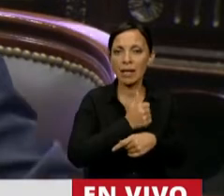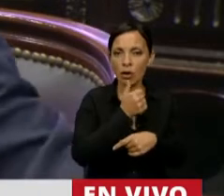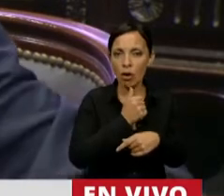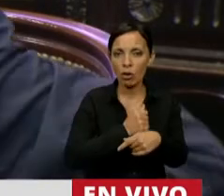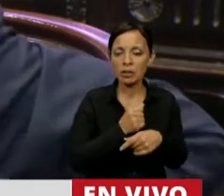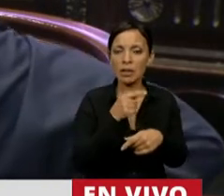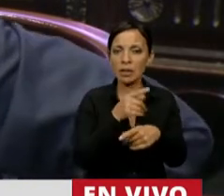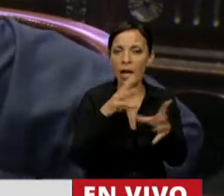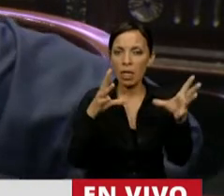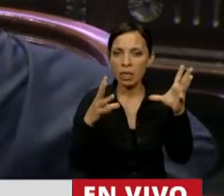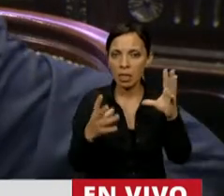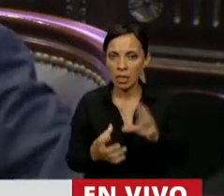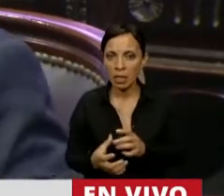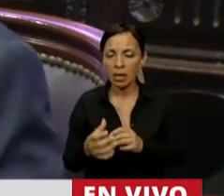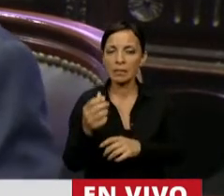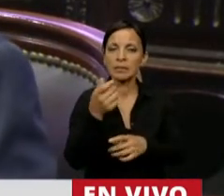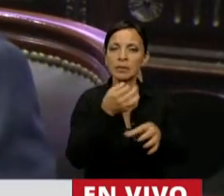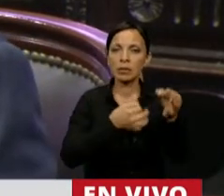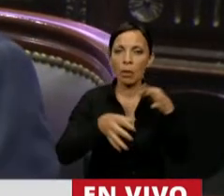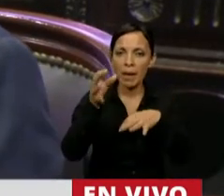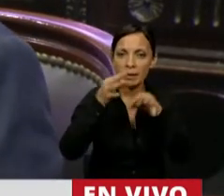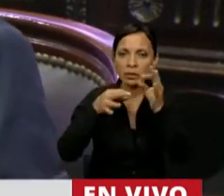el comercio exterior.